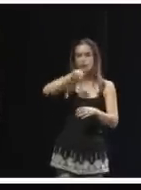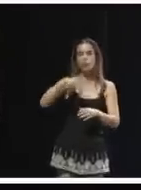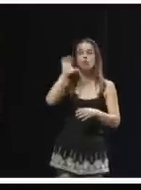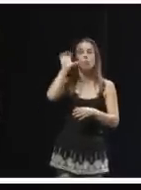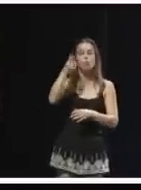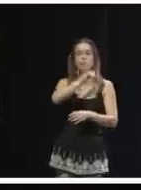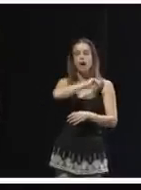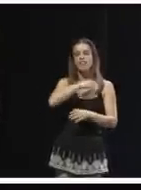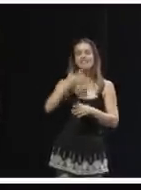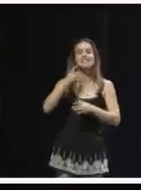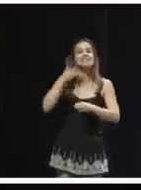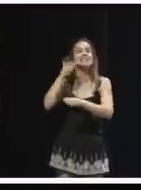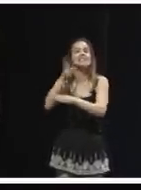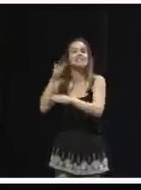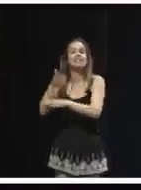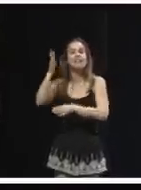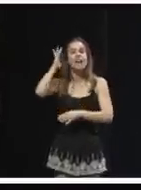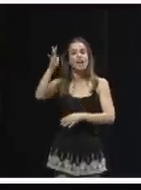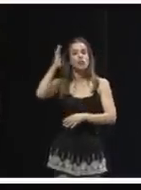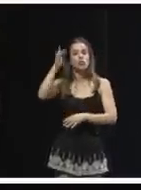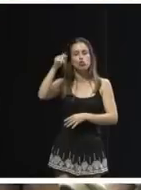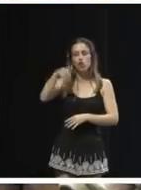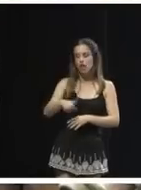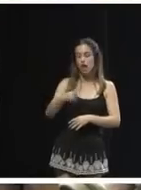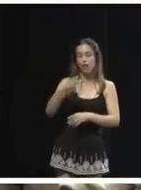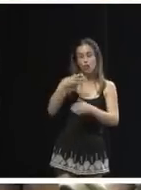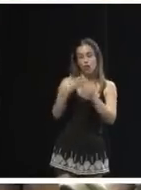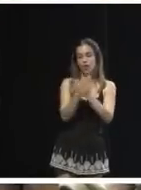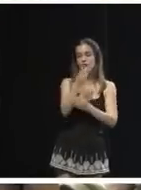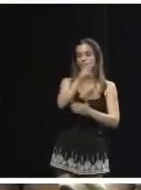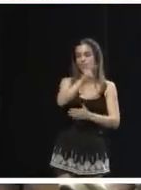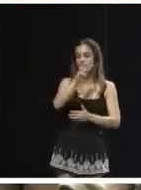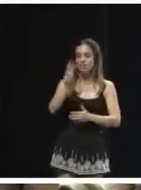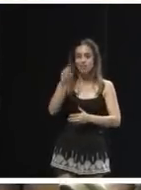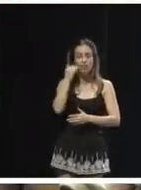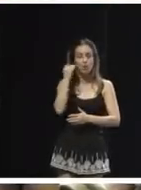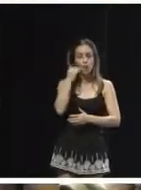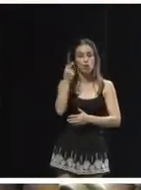con entusiasmo el día 23 de junio. Y mirad,